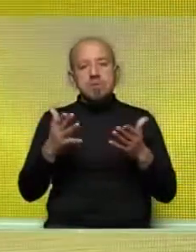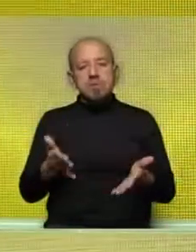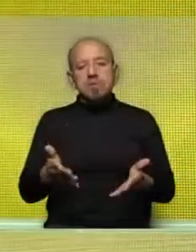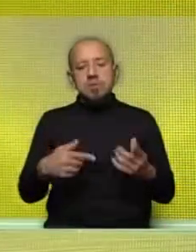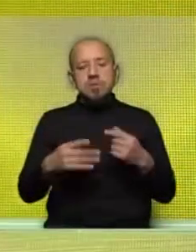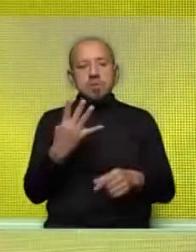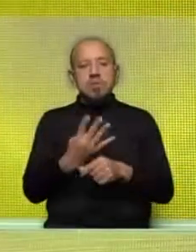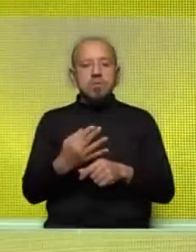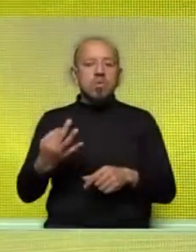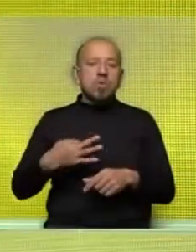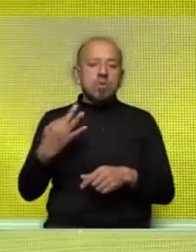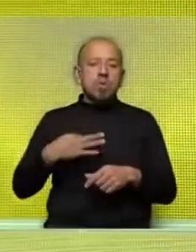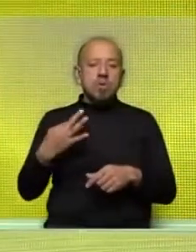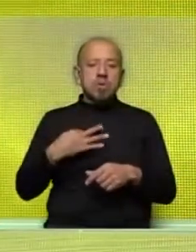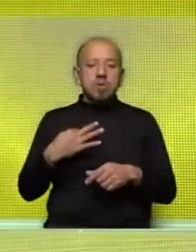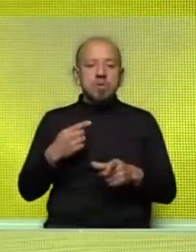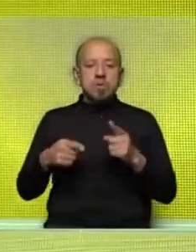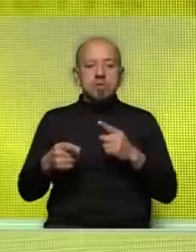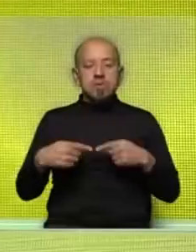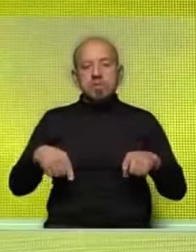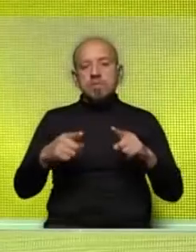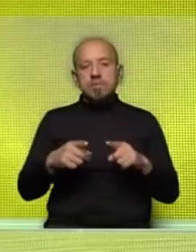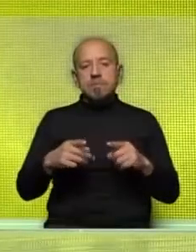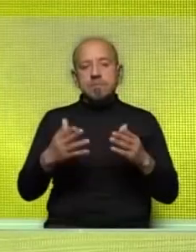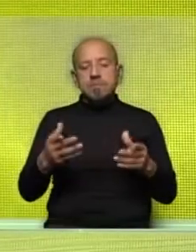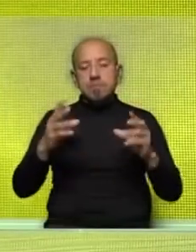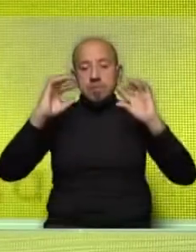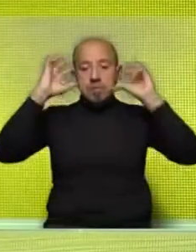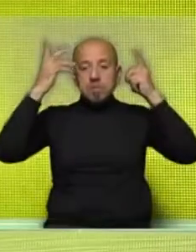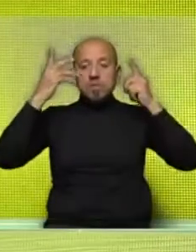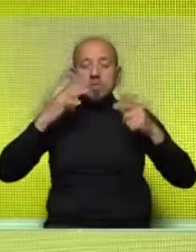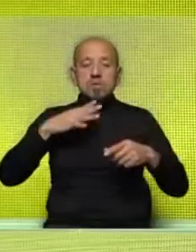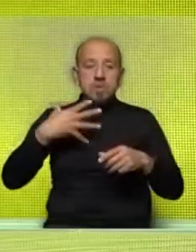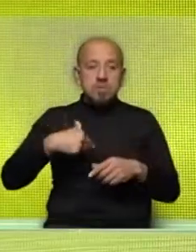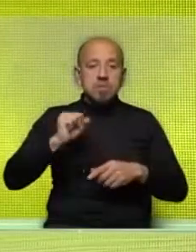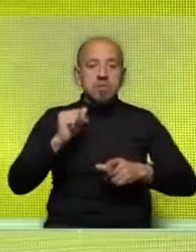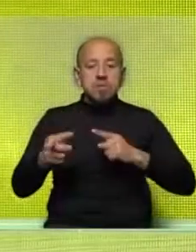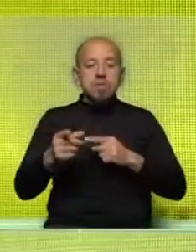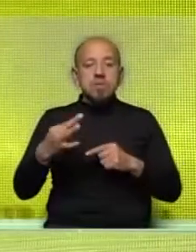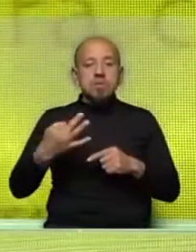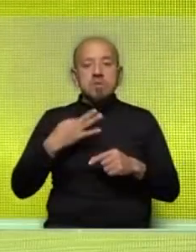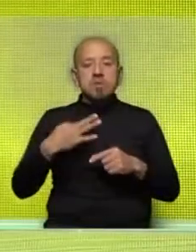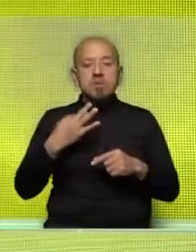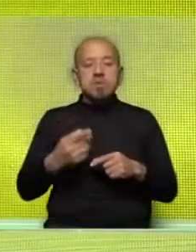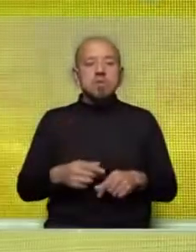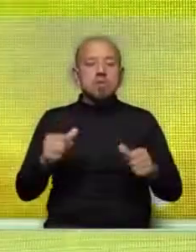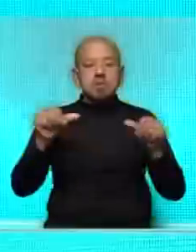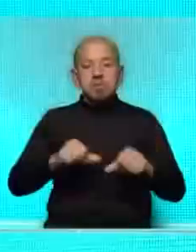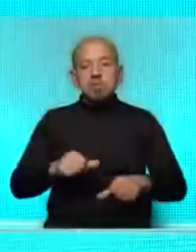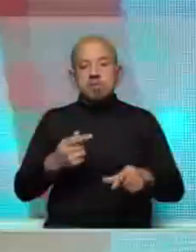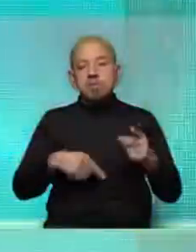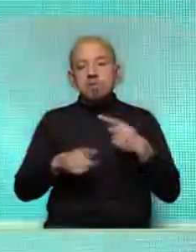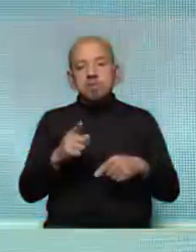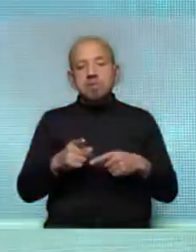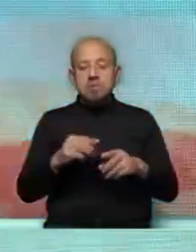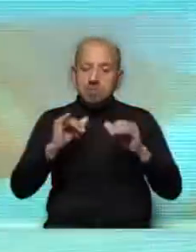4 años o sea ese cargo ha sido que la violencia ha recrudecido y cada año estamos peor O sea que evidentemente ese